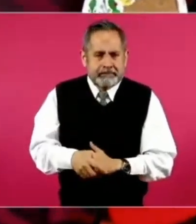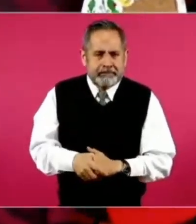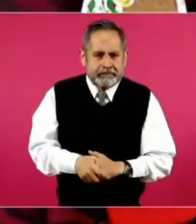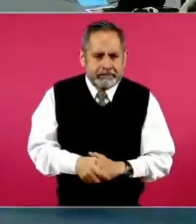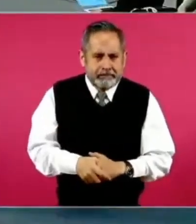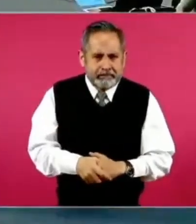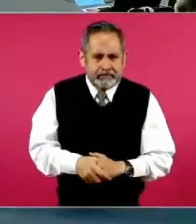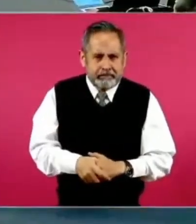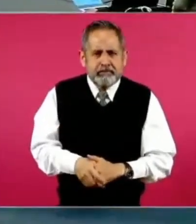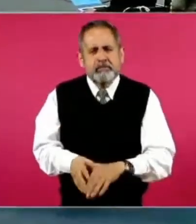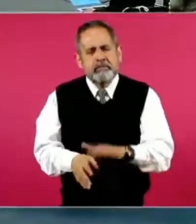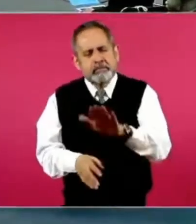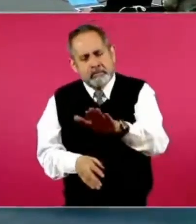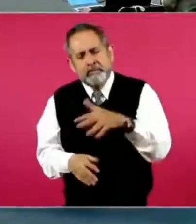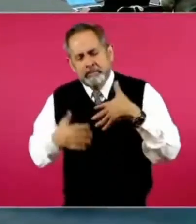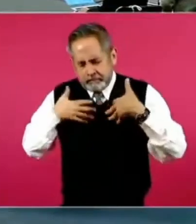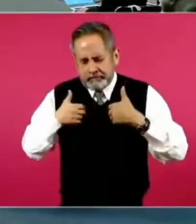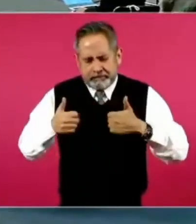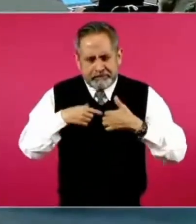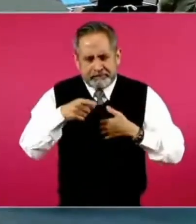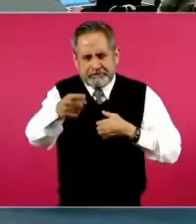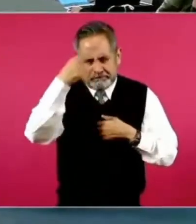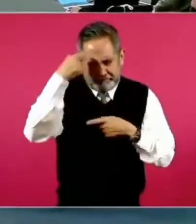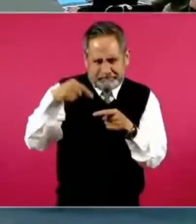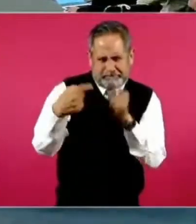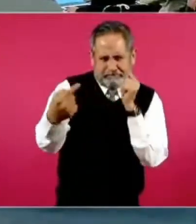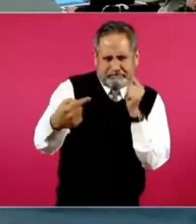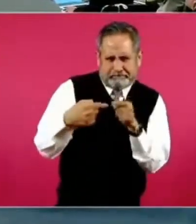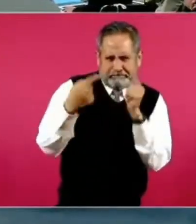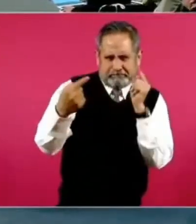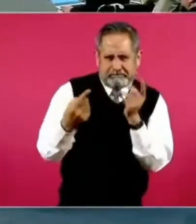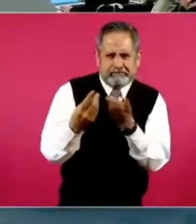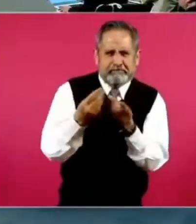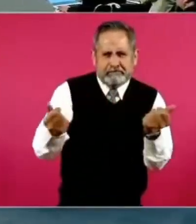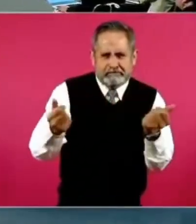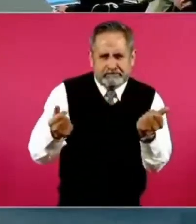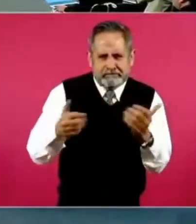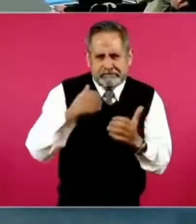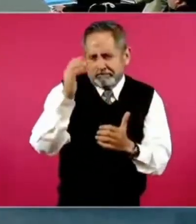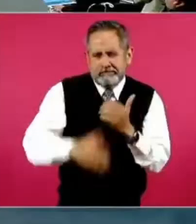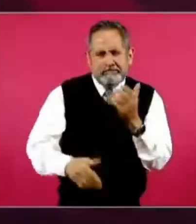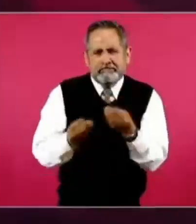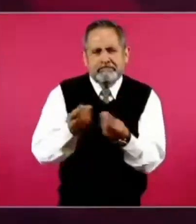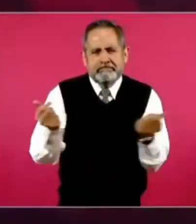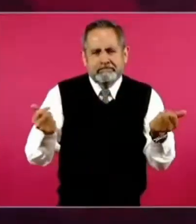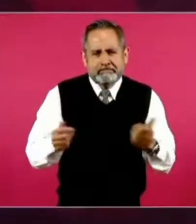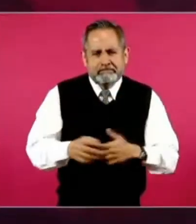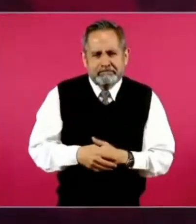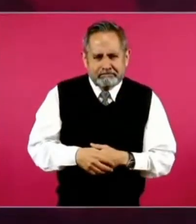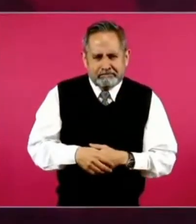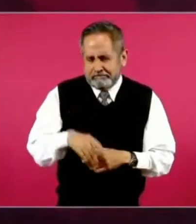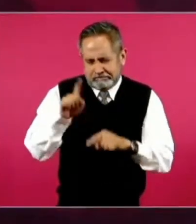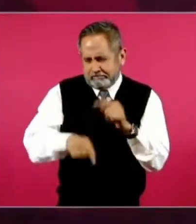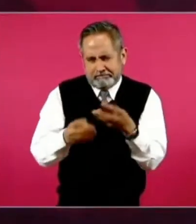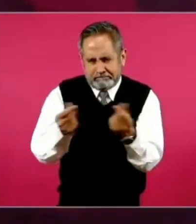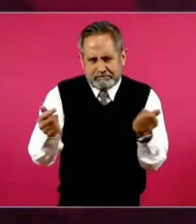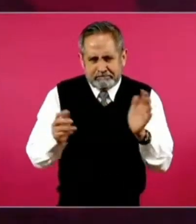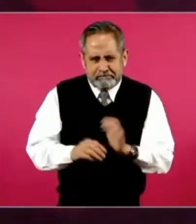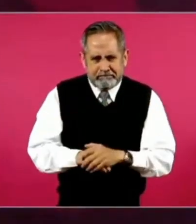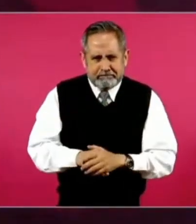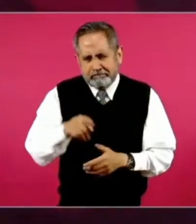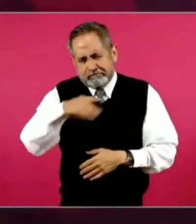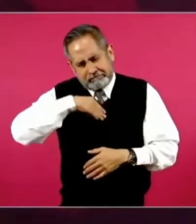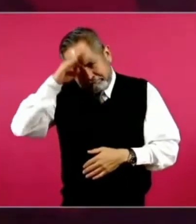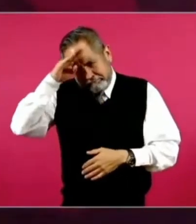Mire, yo entiendo que esta discrepancia no la vamos a cambiar. No la vamos a cambiar. Tenemos